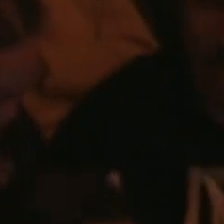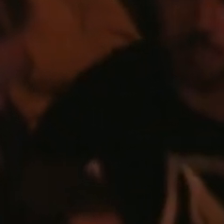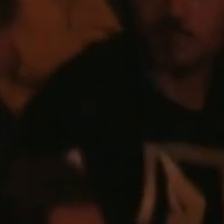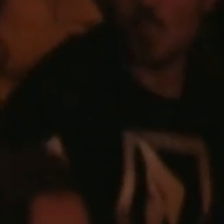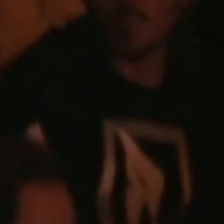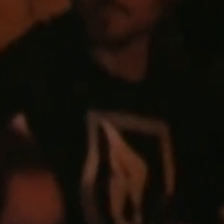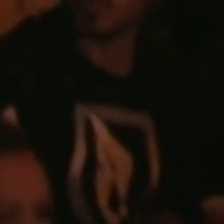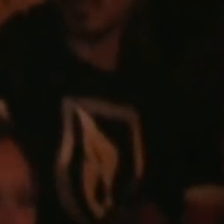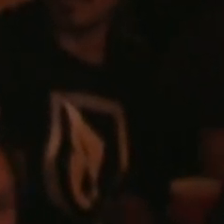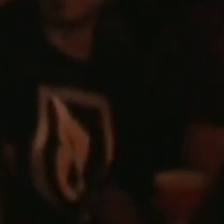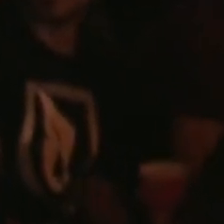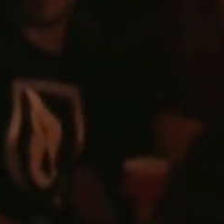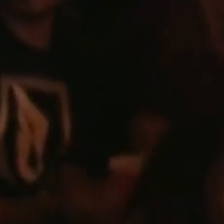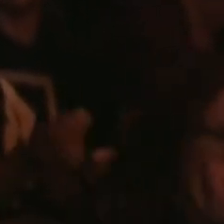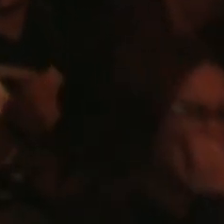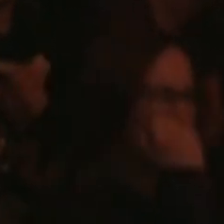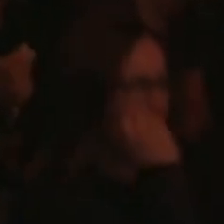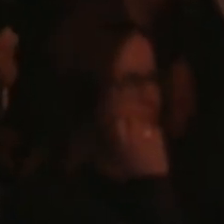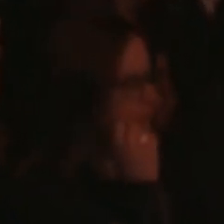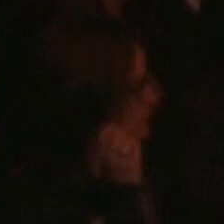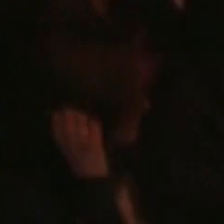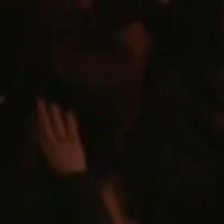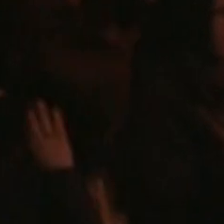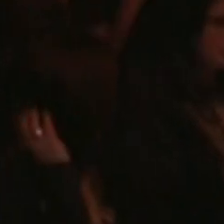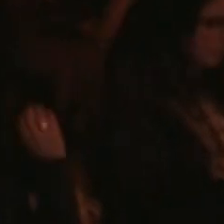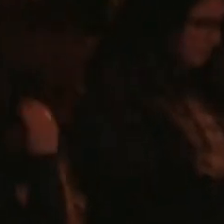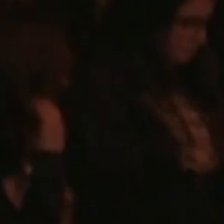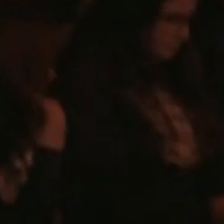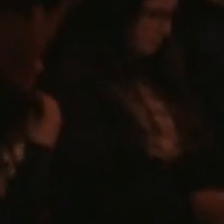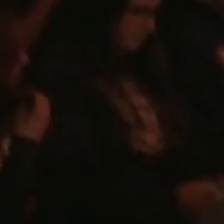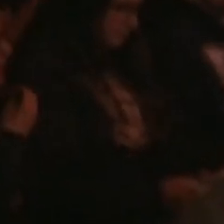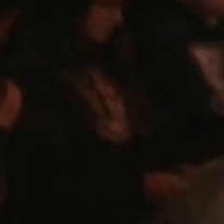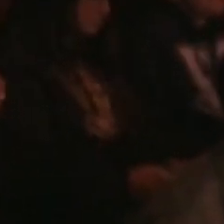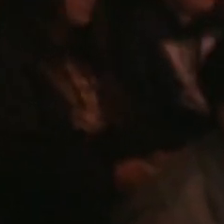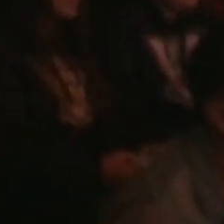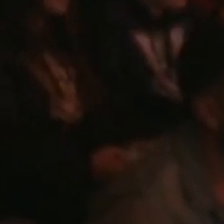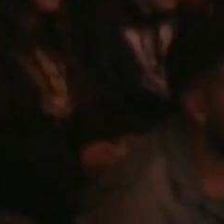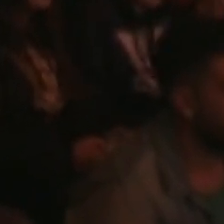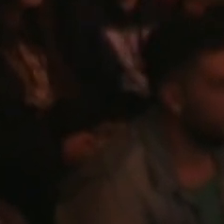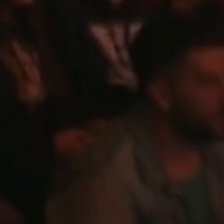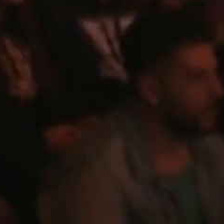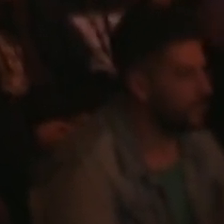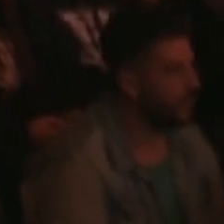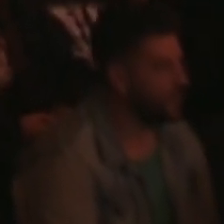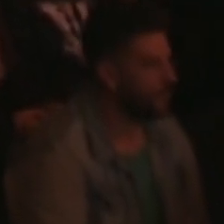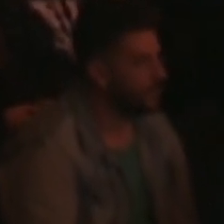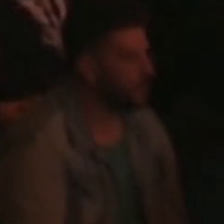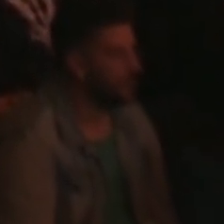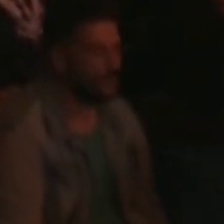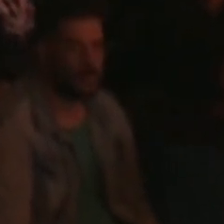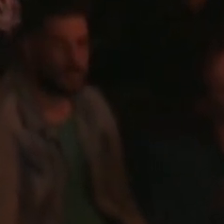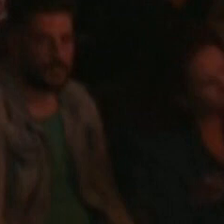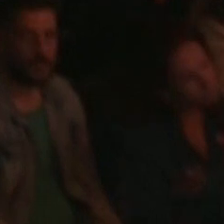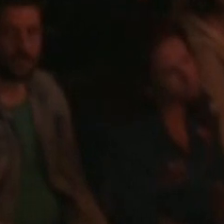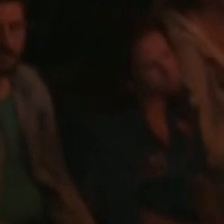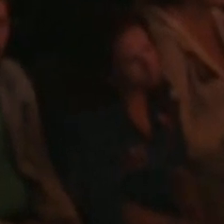murgas, dos se quedan. De cada tres, dos se quedan, porque de las 21 que participan, solo 7